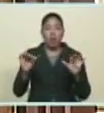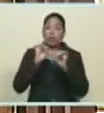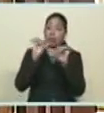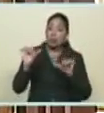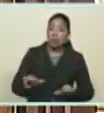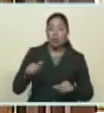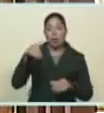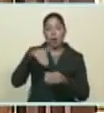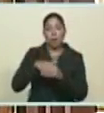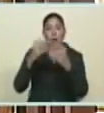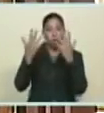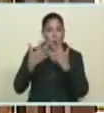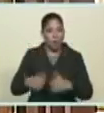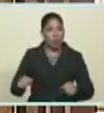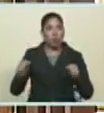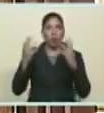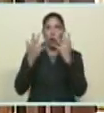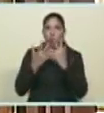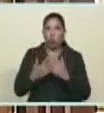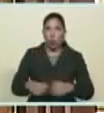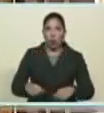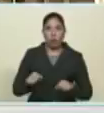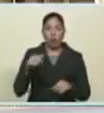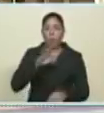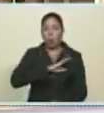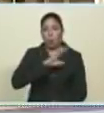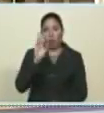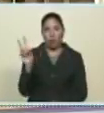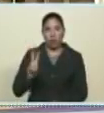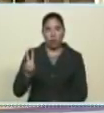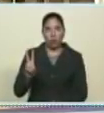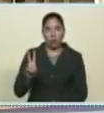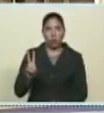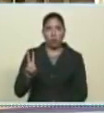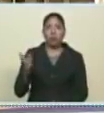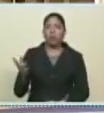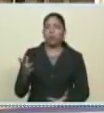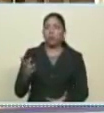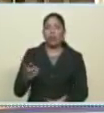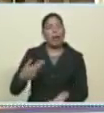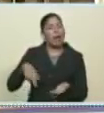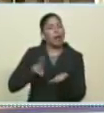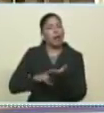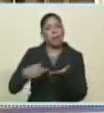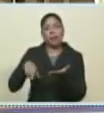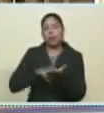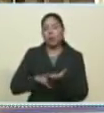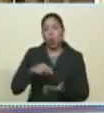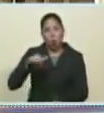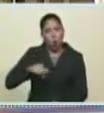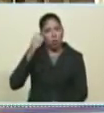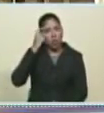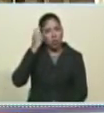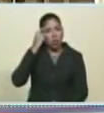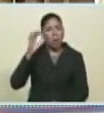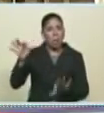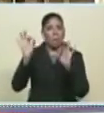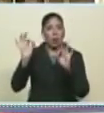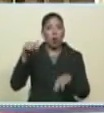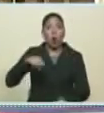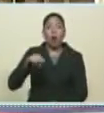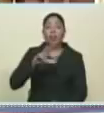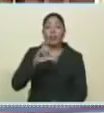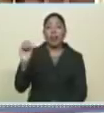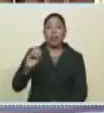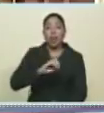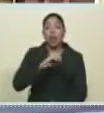sistema automatizado que tiene Venezuela. Eso hay que decirlo mil veces, sobre todo un día como hoy. Hoy es 30